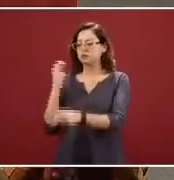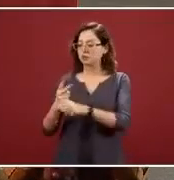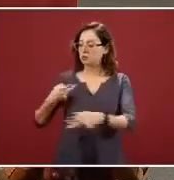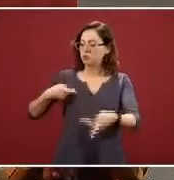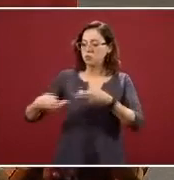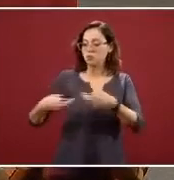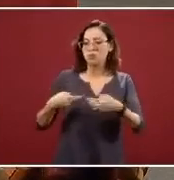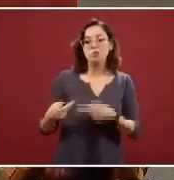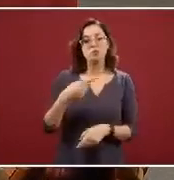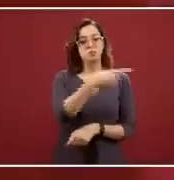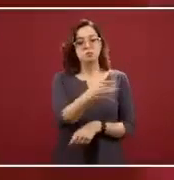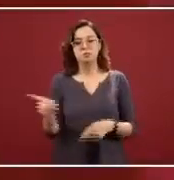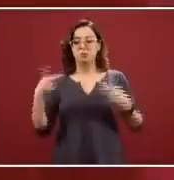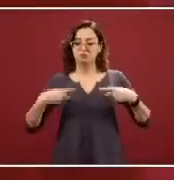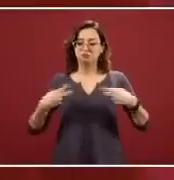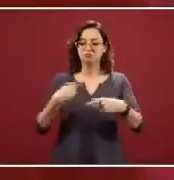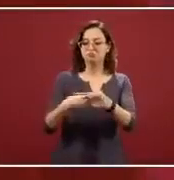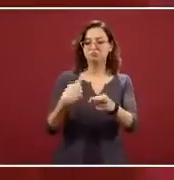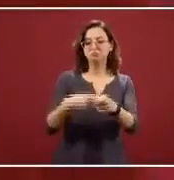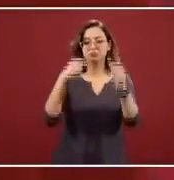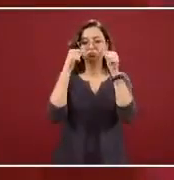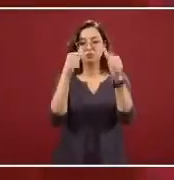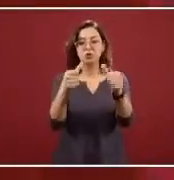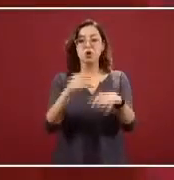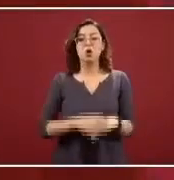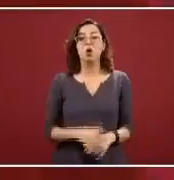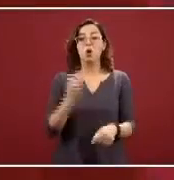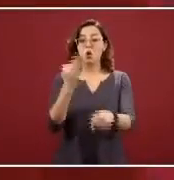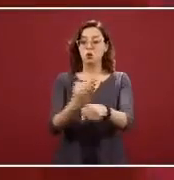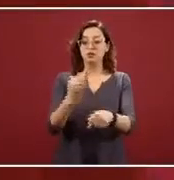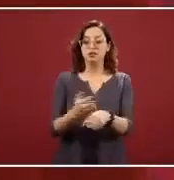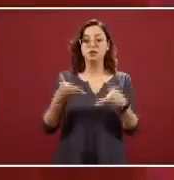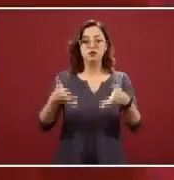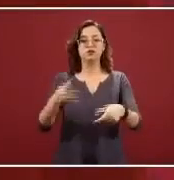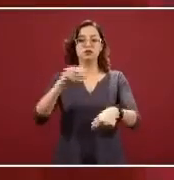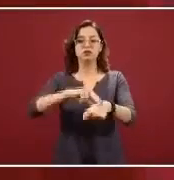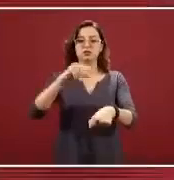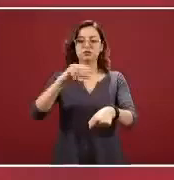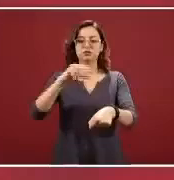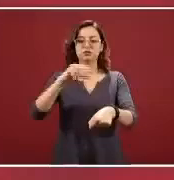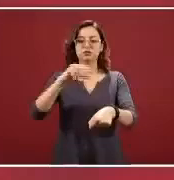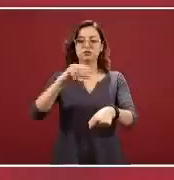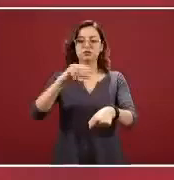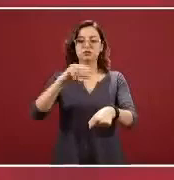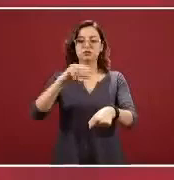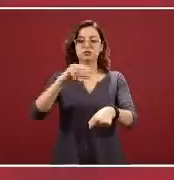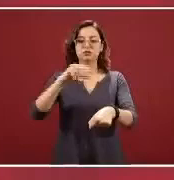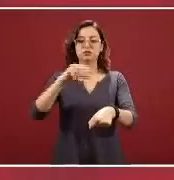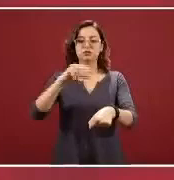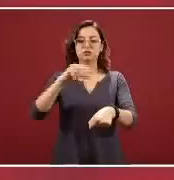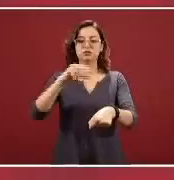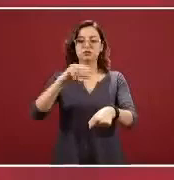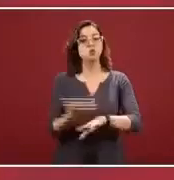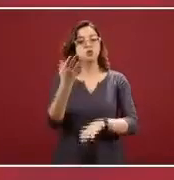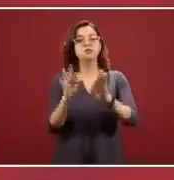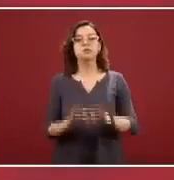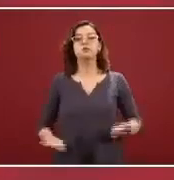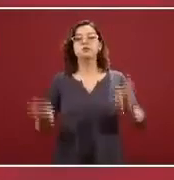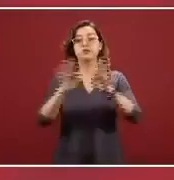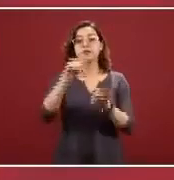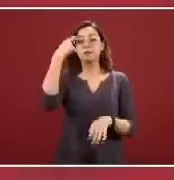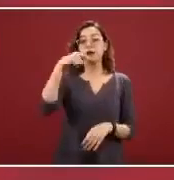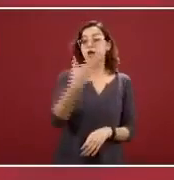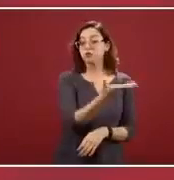estos pacientes. El doctor va a enfocar una presentación extensa y con mucha información que creo va a ser relevante no solamente para ustedes,